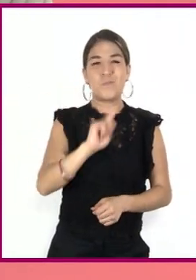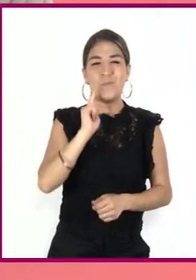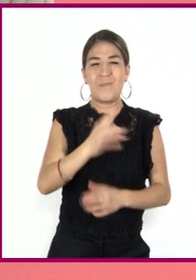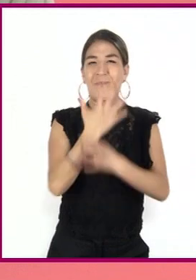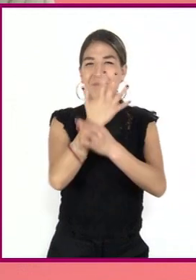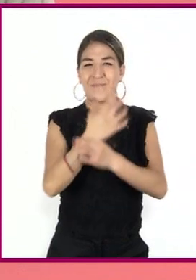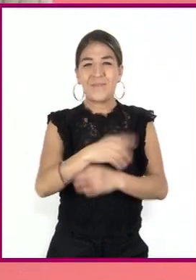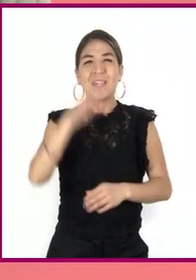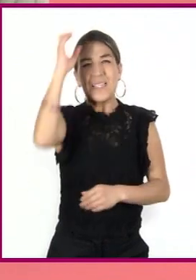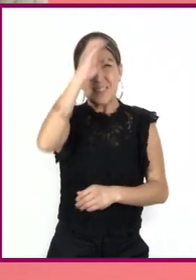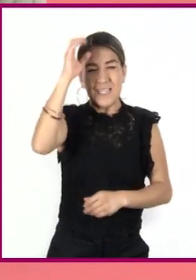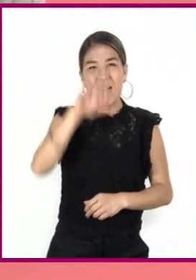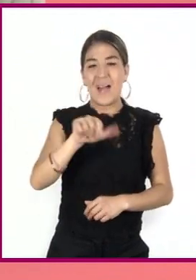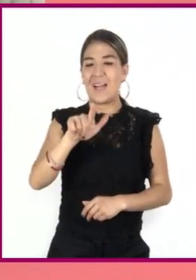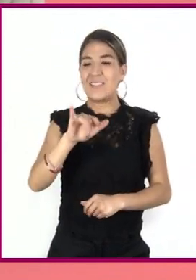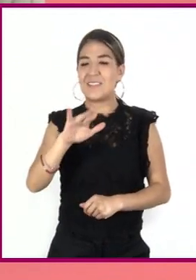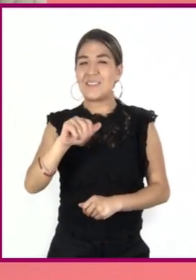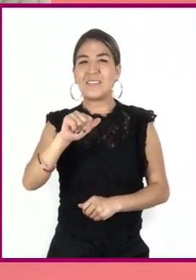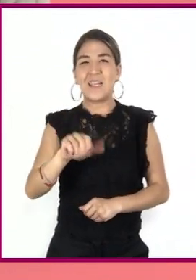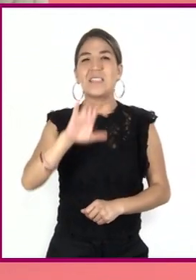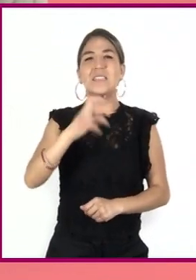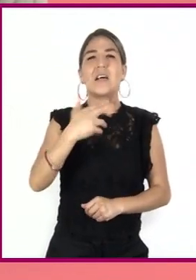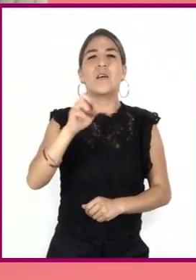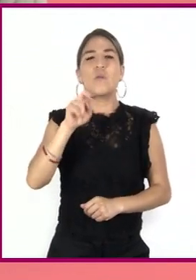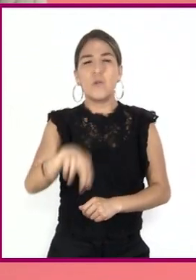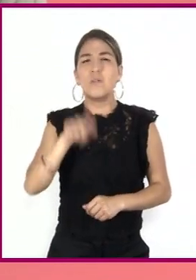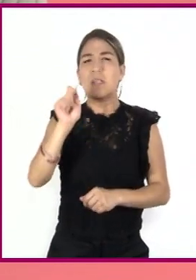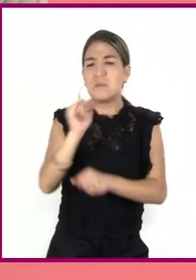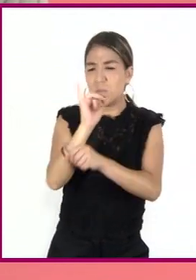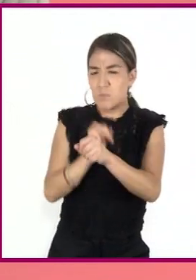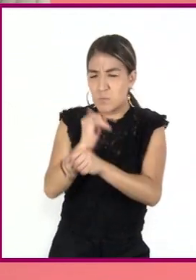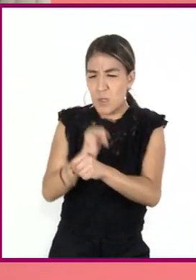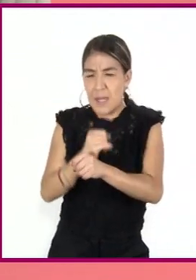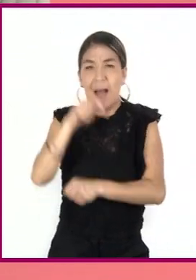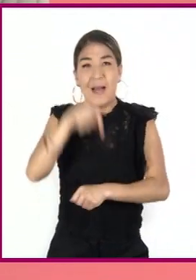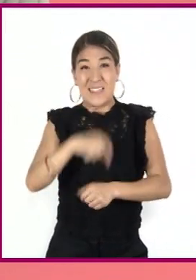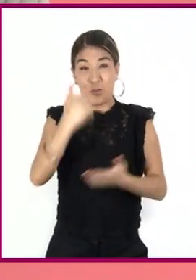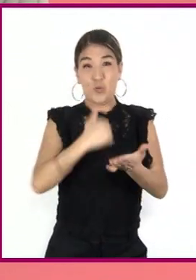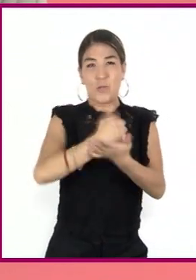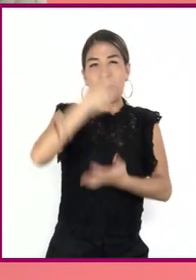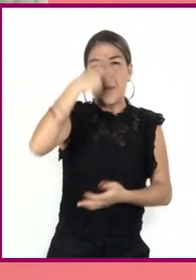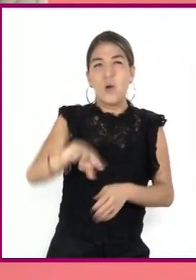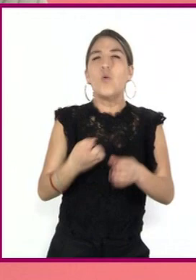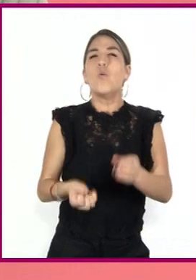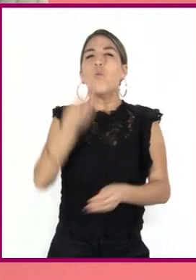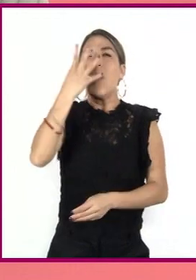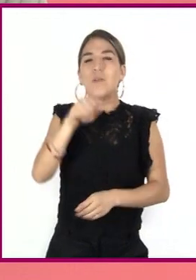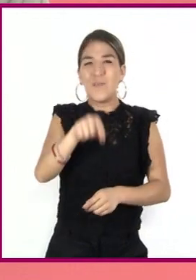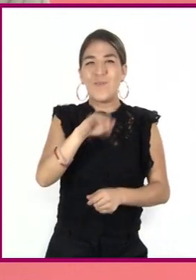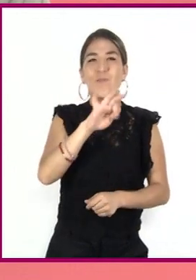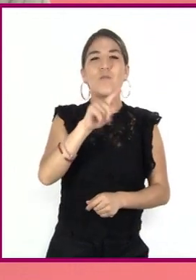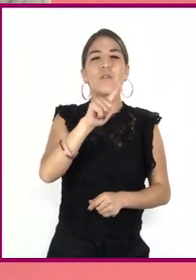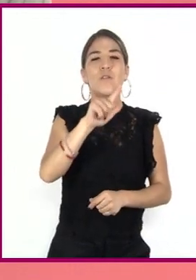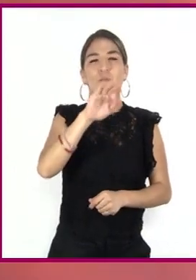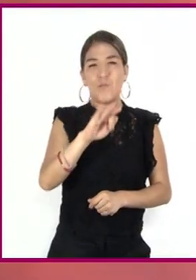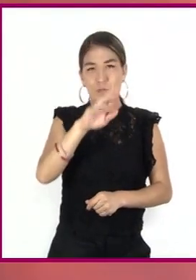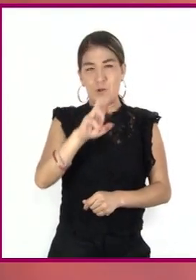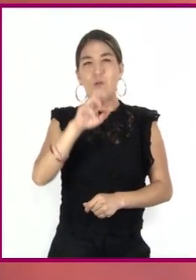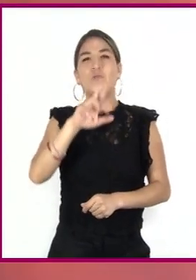sus colaboradores realizaron una investigación en la Ciudad de México con la intención de determinar la concentración de fluoruro en agua